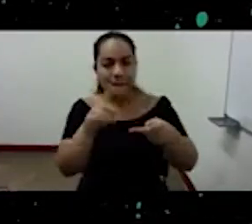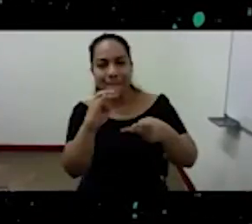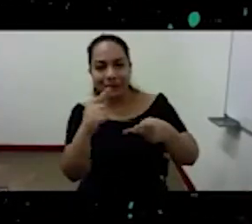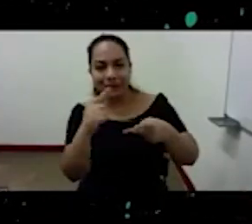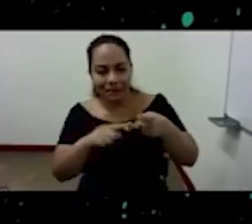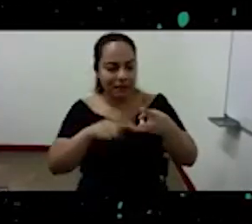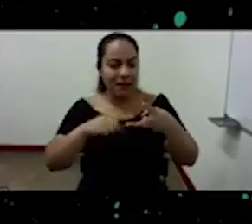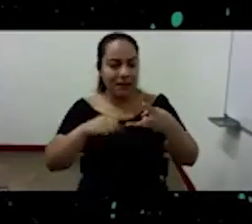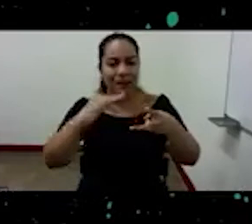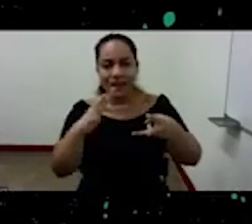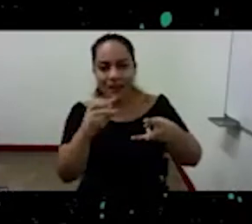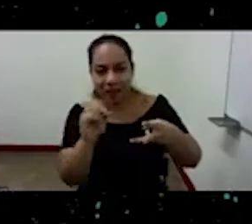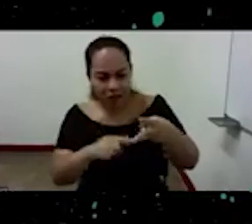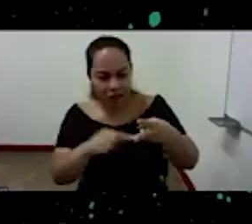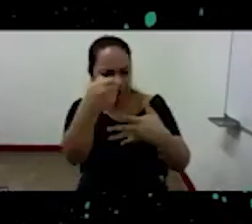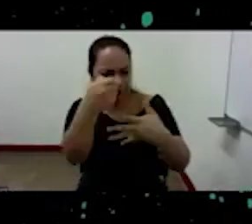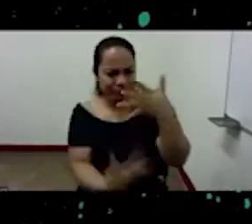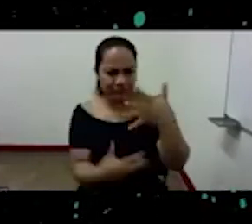Lisipo, etc.,